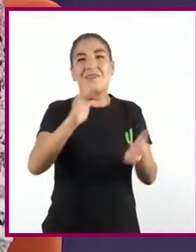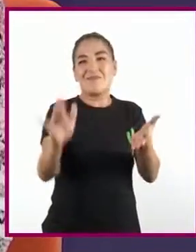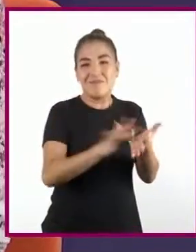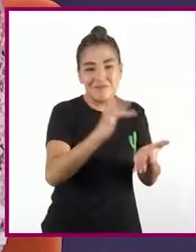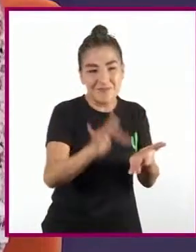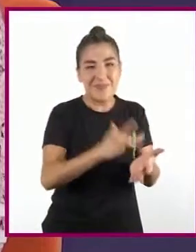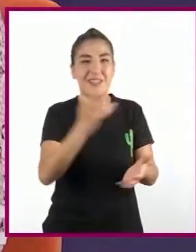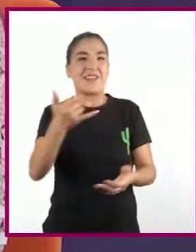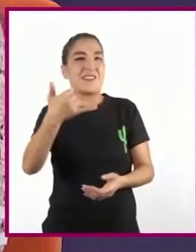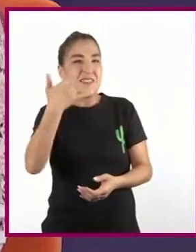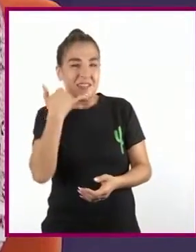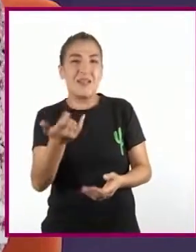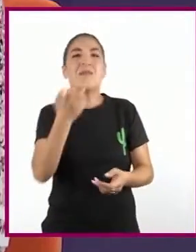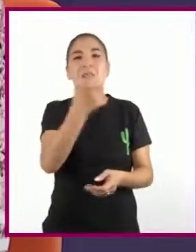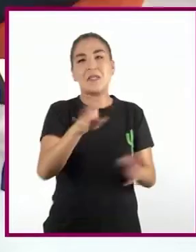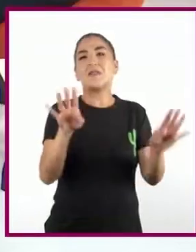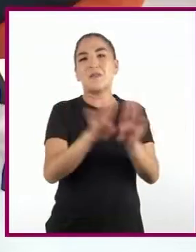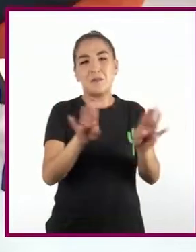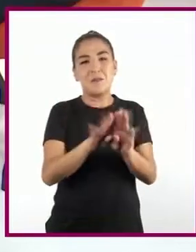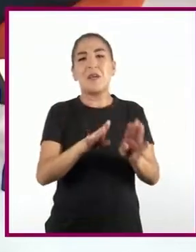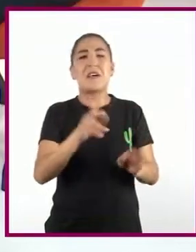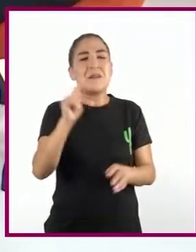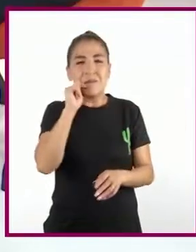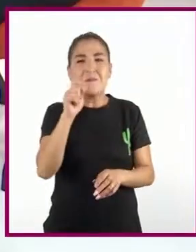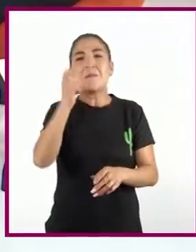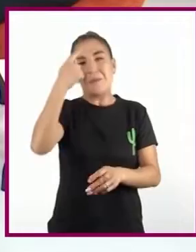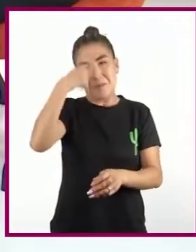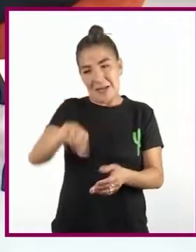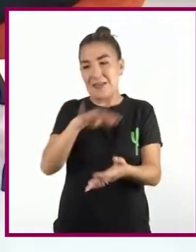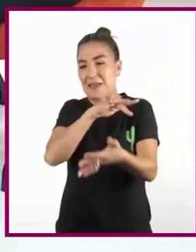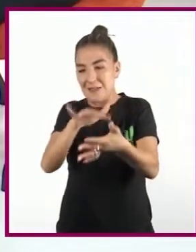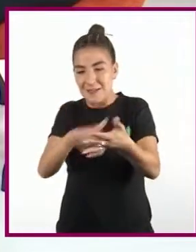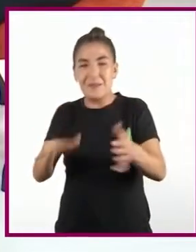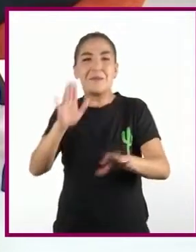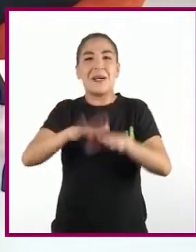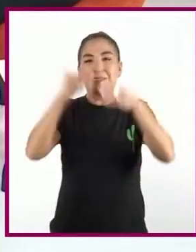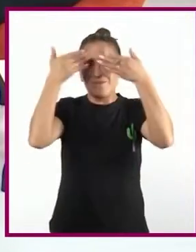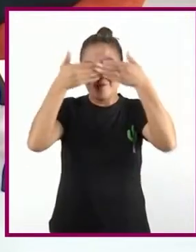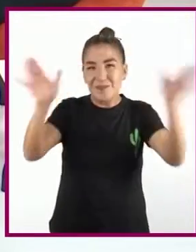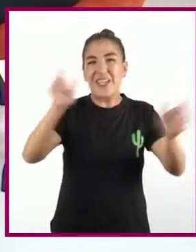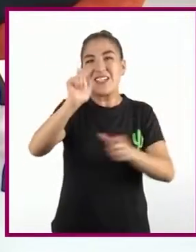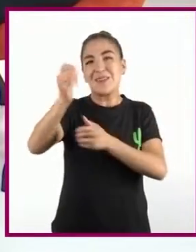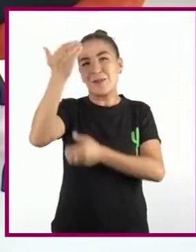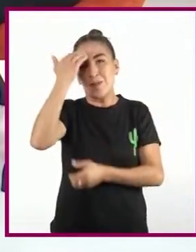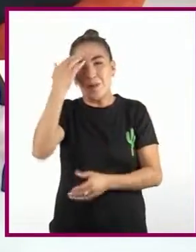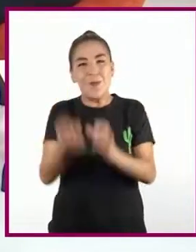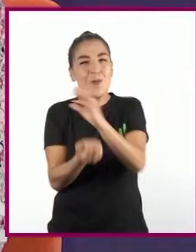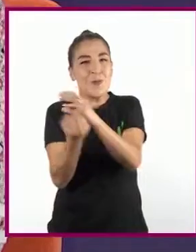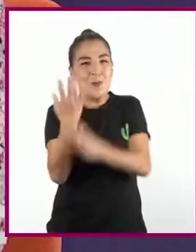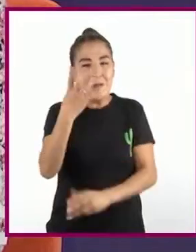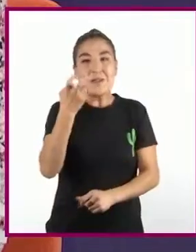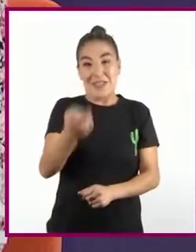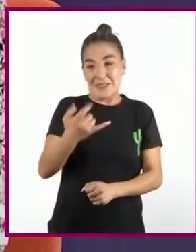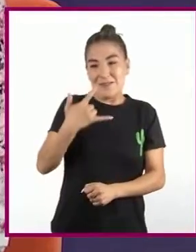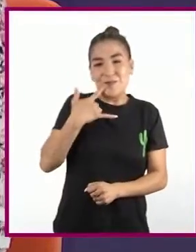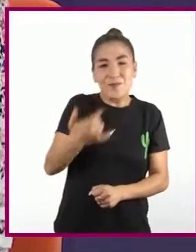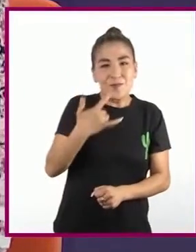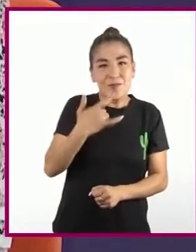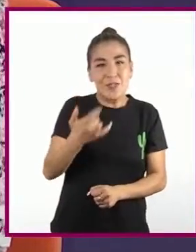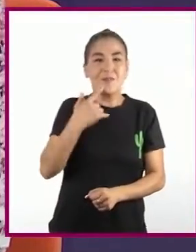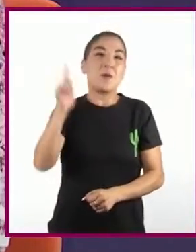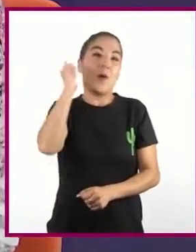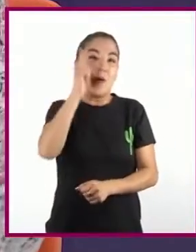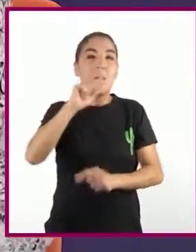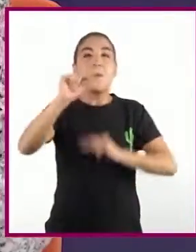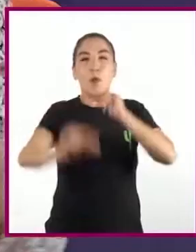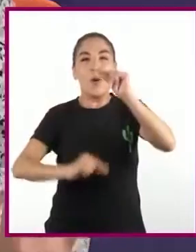videos y demás, pero también leer les abre un universo de conocimientos y creemos que este es un esfuerzo de alguna manera que esperemos